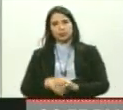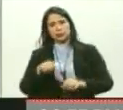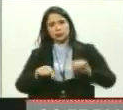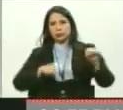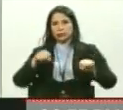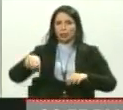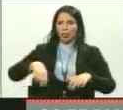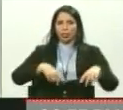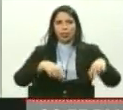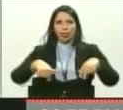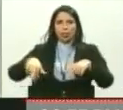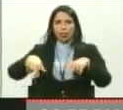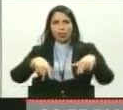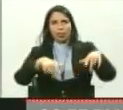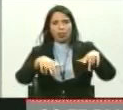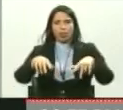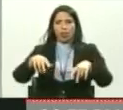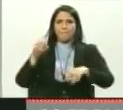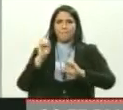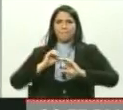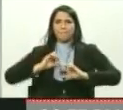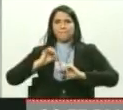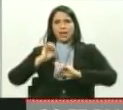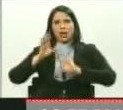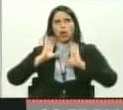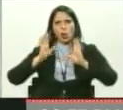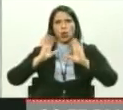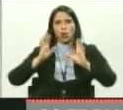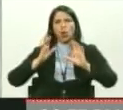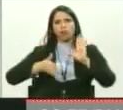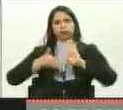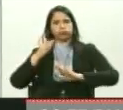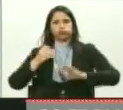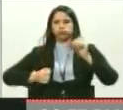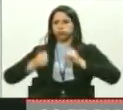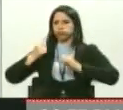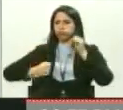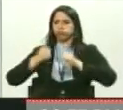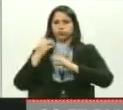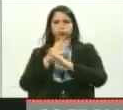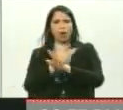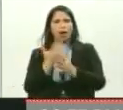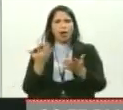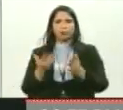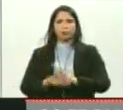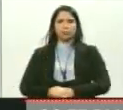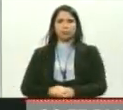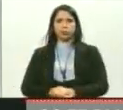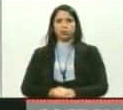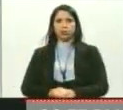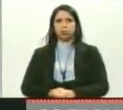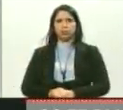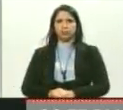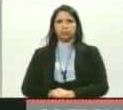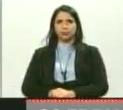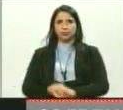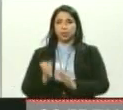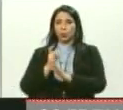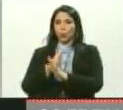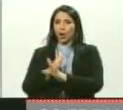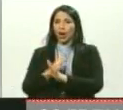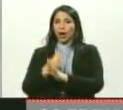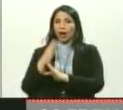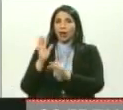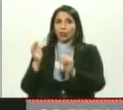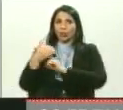su patineta, sus patines, su pelota, salgan a correr, a jugar la ere, a jugar la ere, no, a jugar el escondido. La